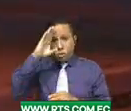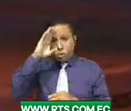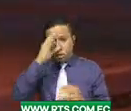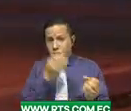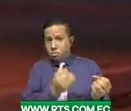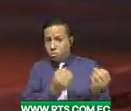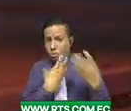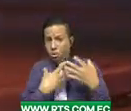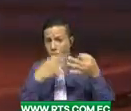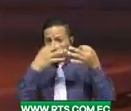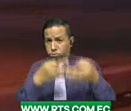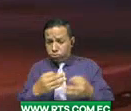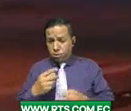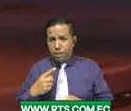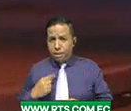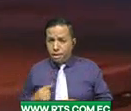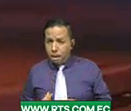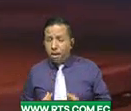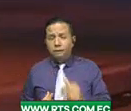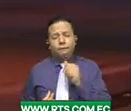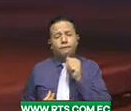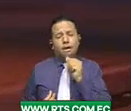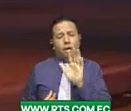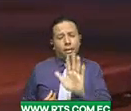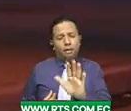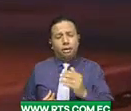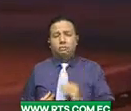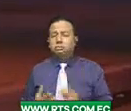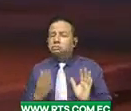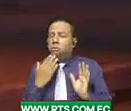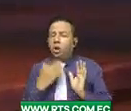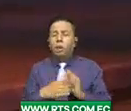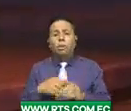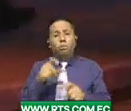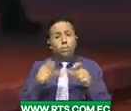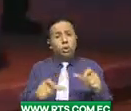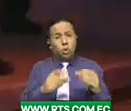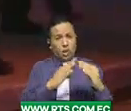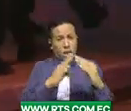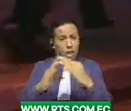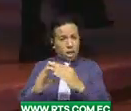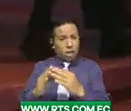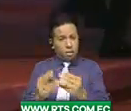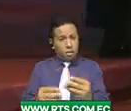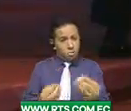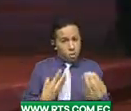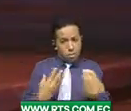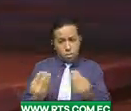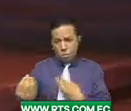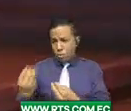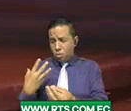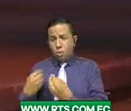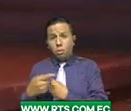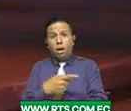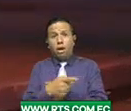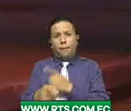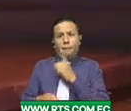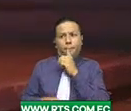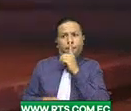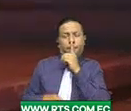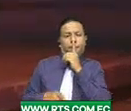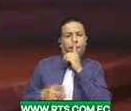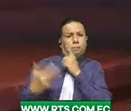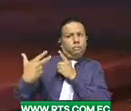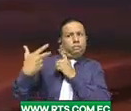los primeros datos que nos ha podido dar, más que nada, pues los habitantes del sector, que lógicamente tratan de guardar la reserva